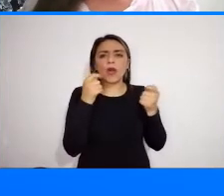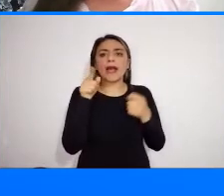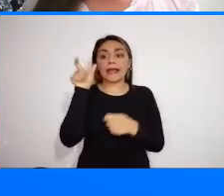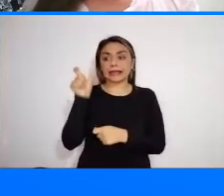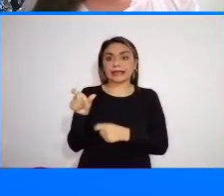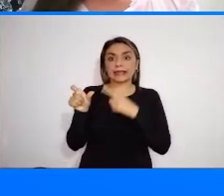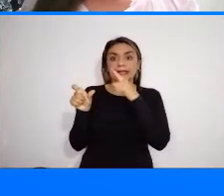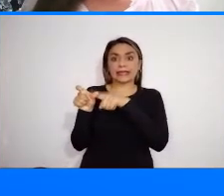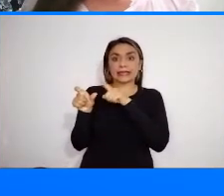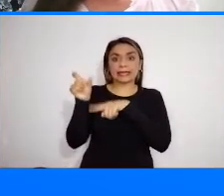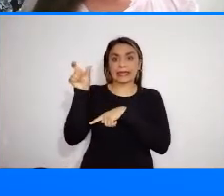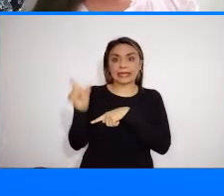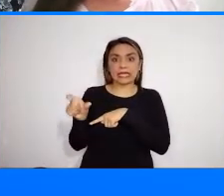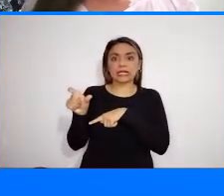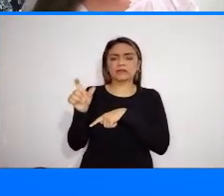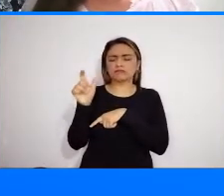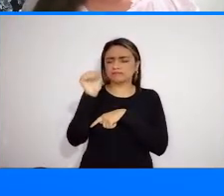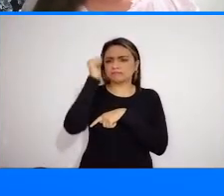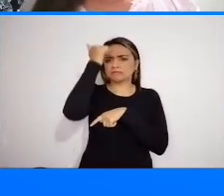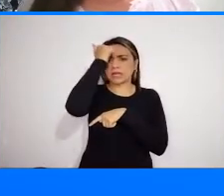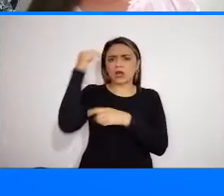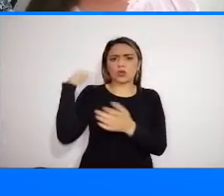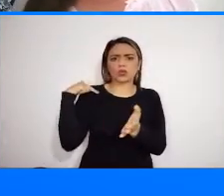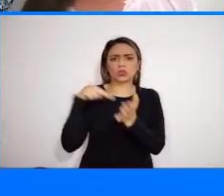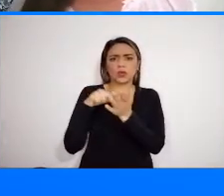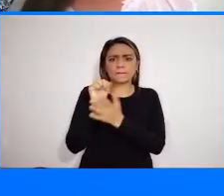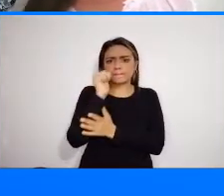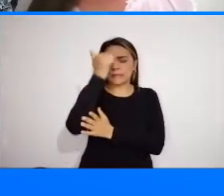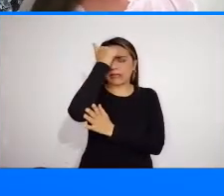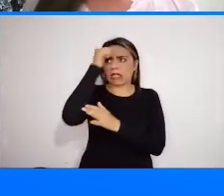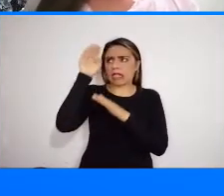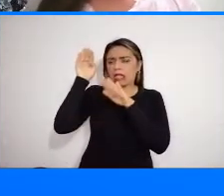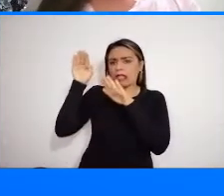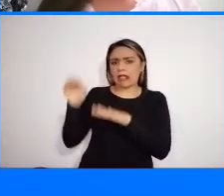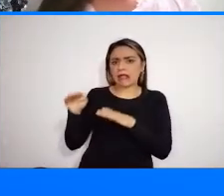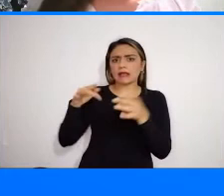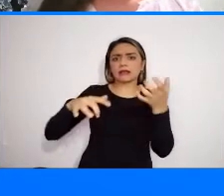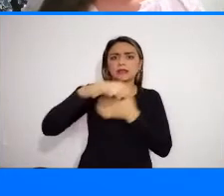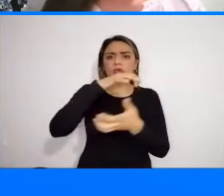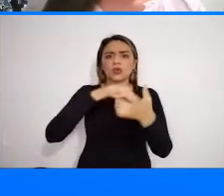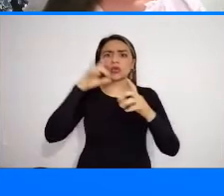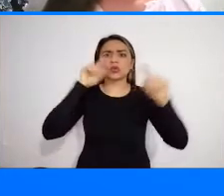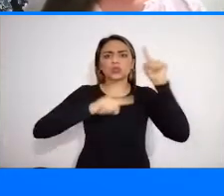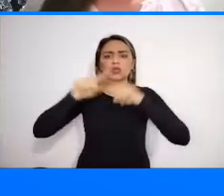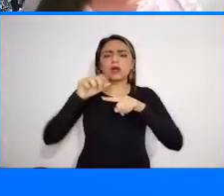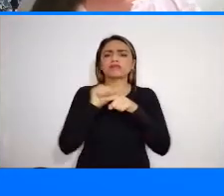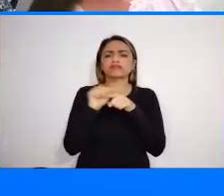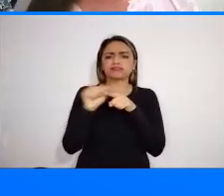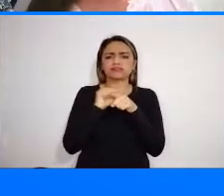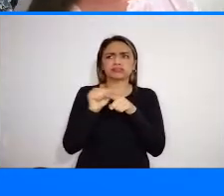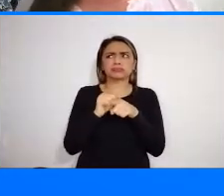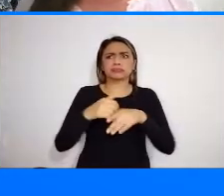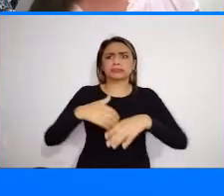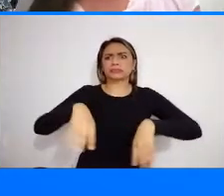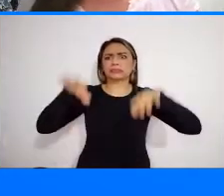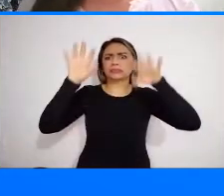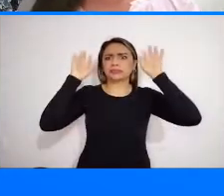padre del ecoturismo y aunque el ecoturismo se ha practicado desde